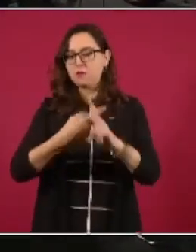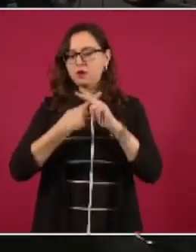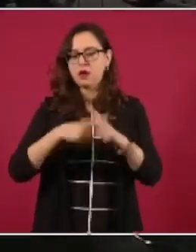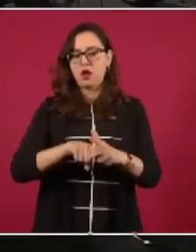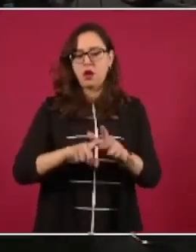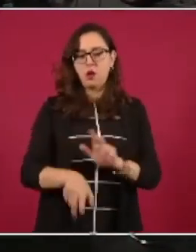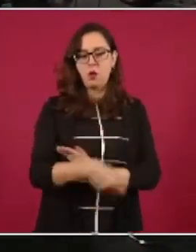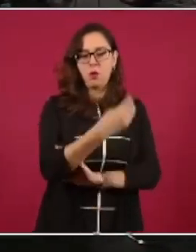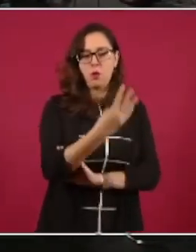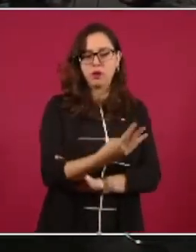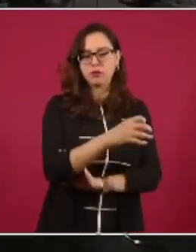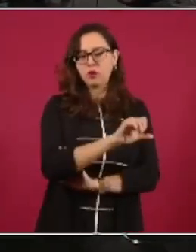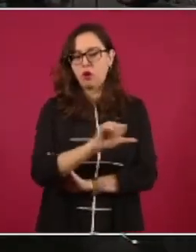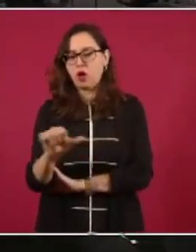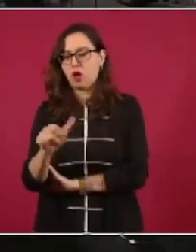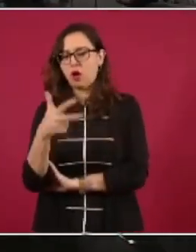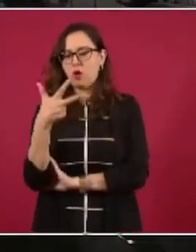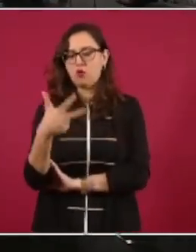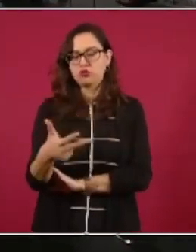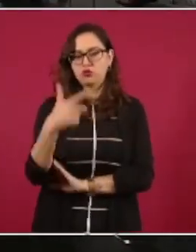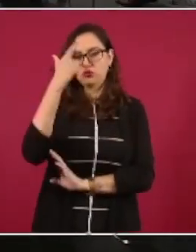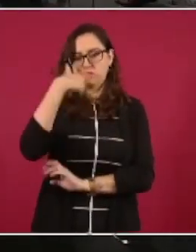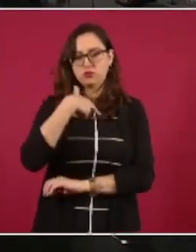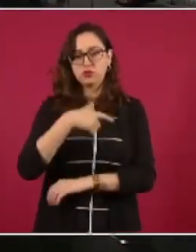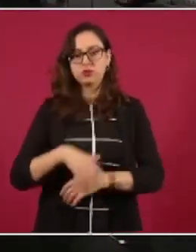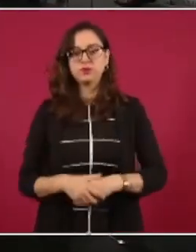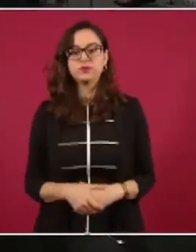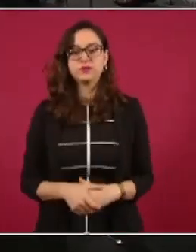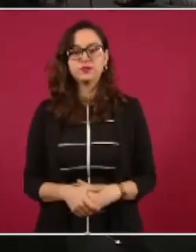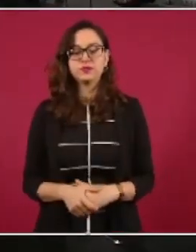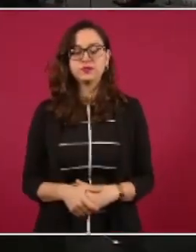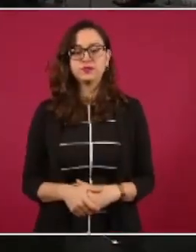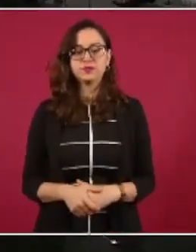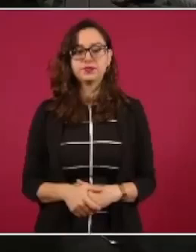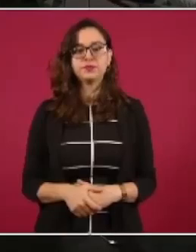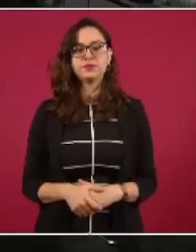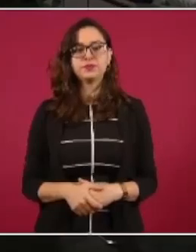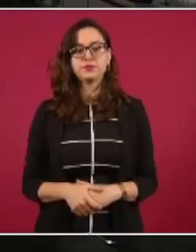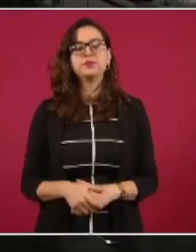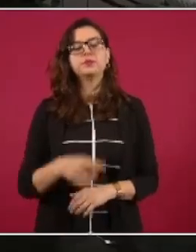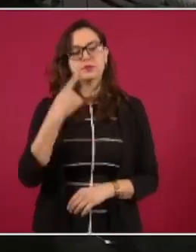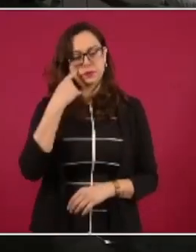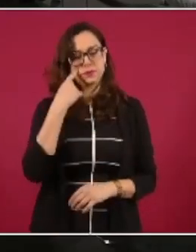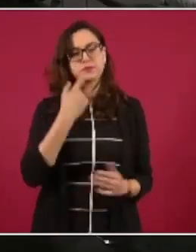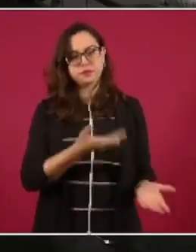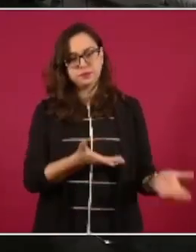8 de la noche. A ver, sí.